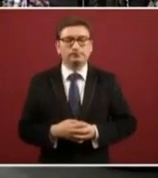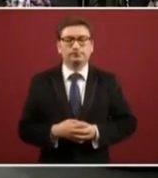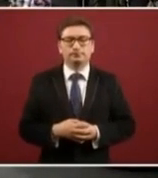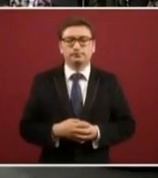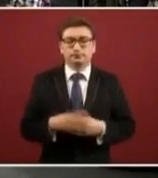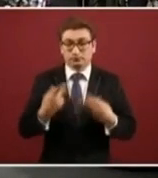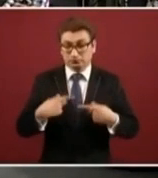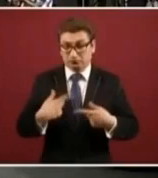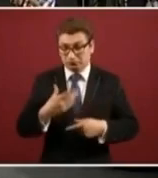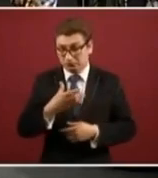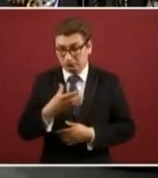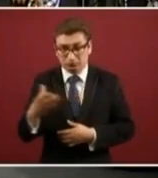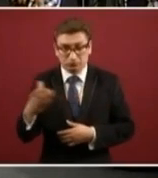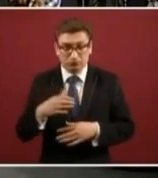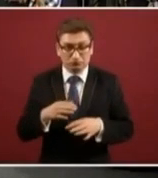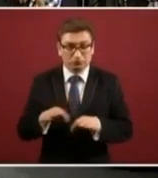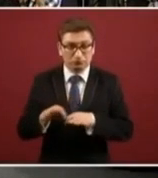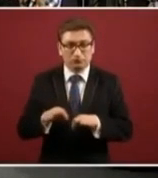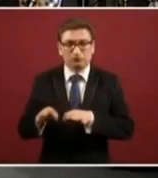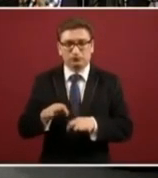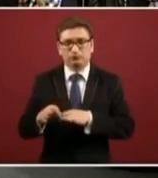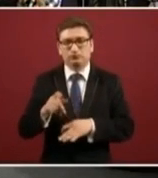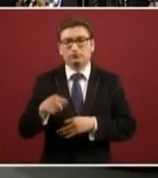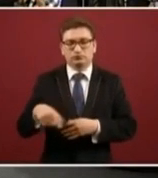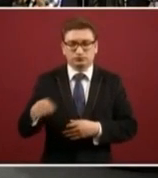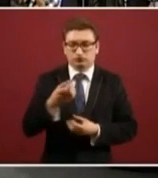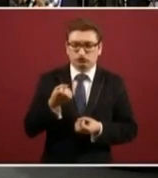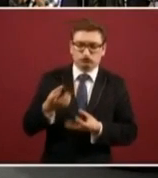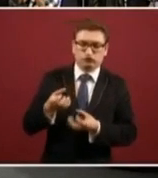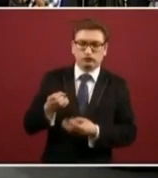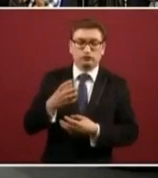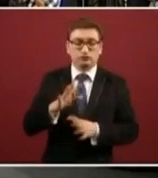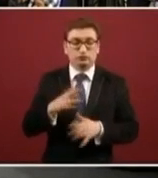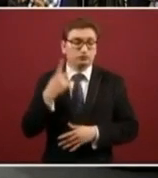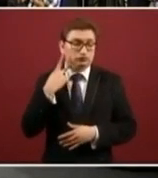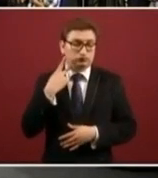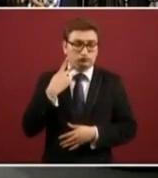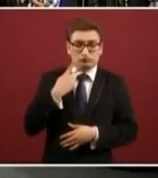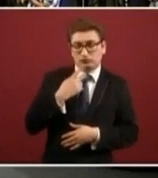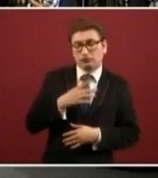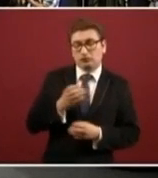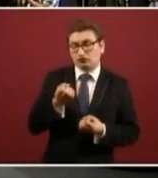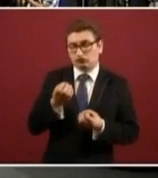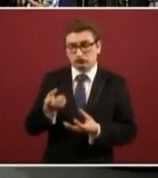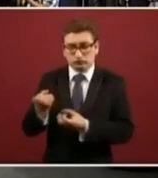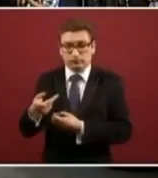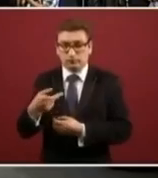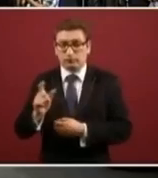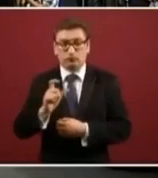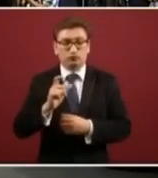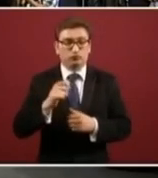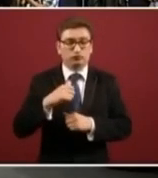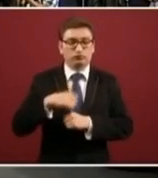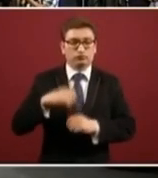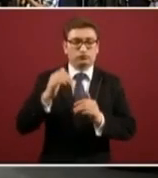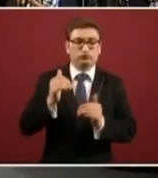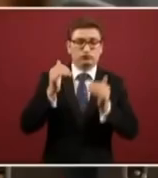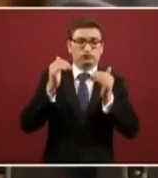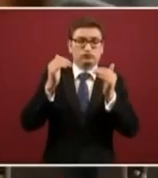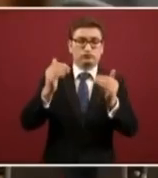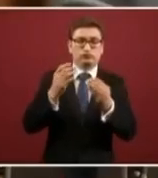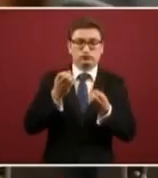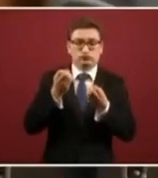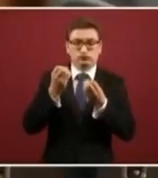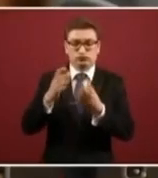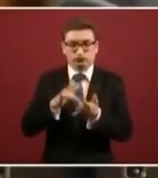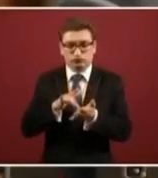considerados populismo o paternalismo? Pero cuando se les entregó a los de arriba, se les llamó fomento